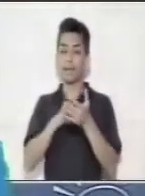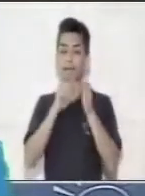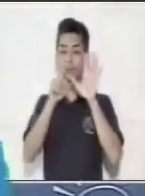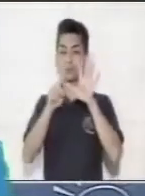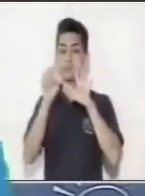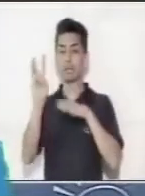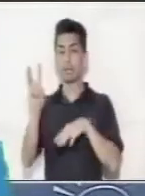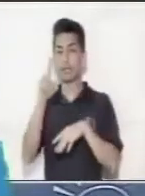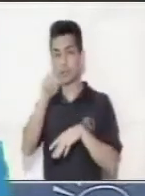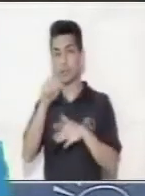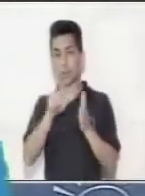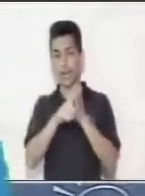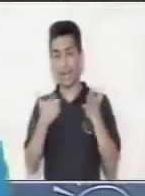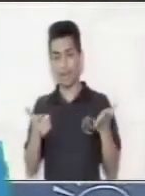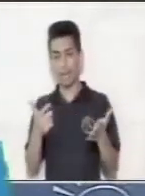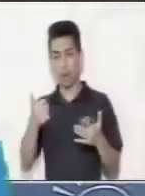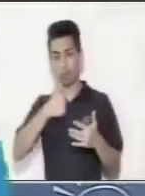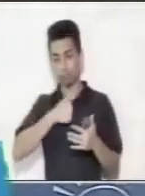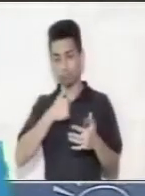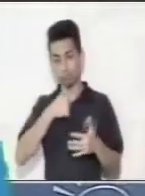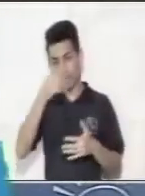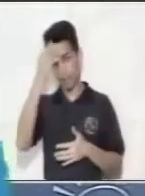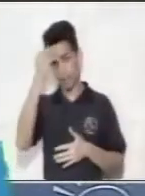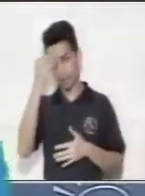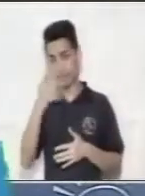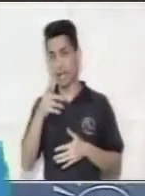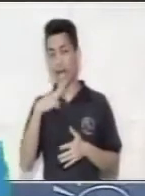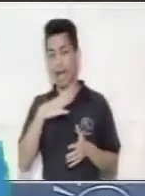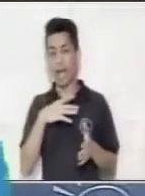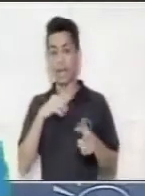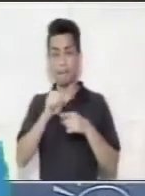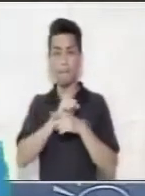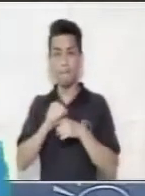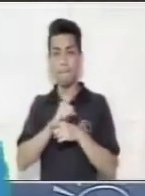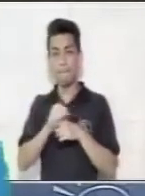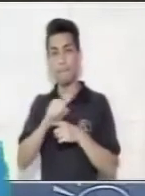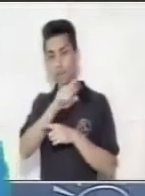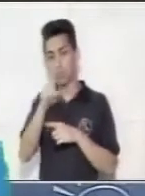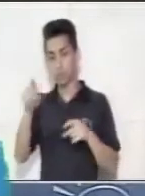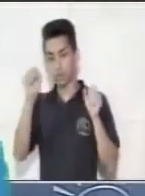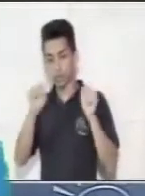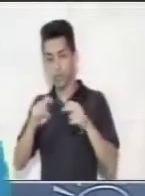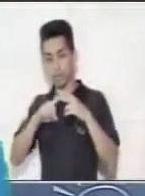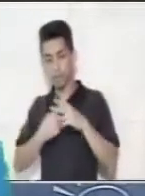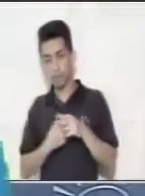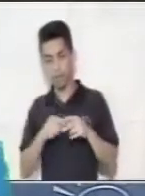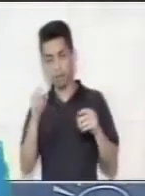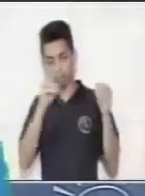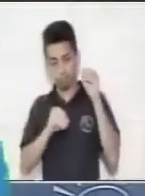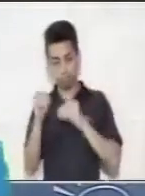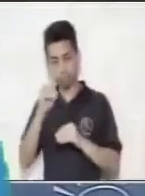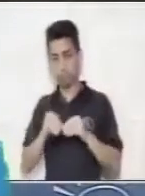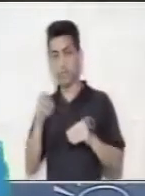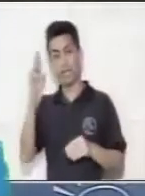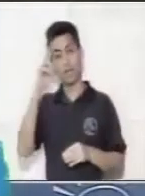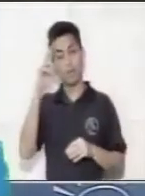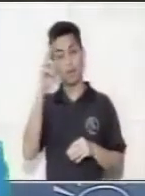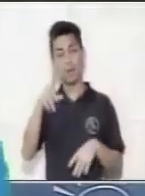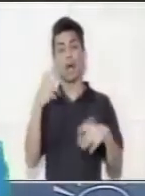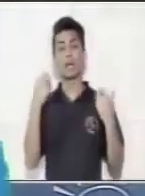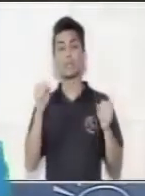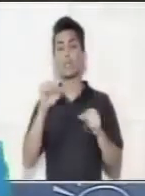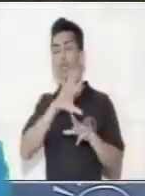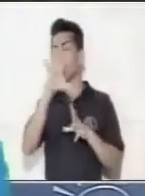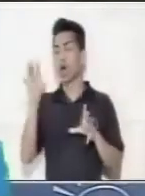guía de autoaprendizaje tenemos algunos ejercicios con los cuales ustedes pueden empezar a trabajar. Recuerden realizar todas sus